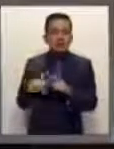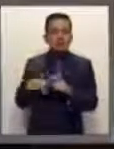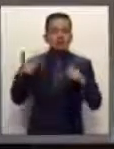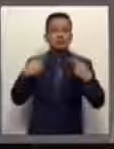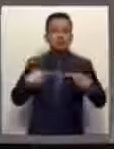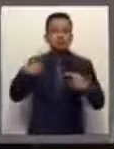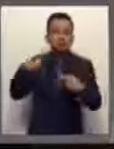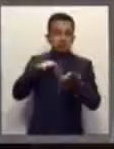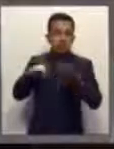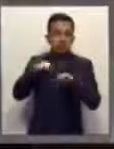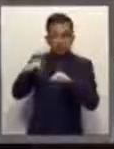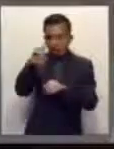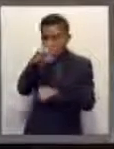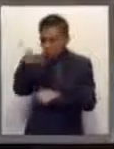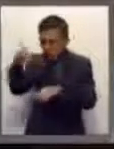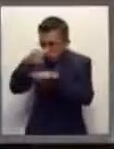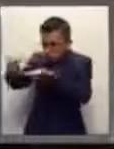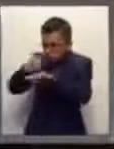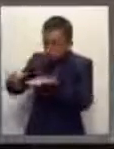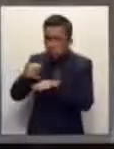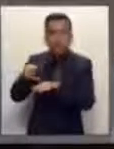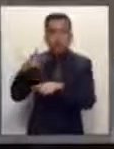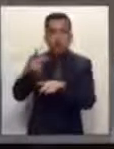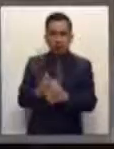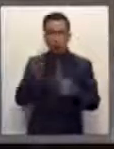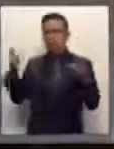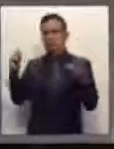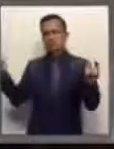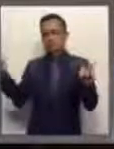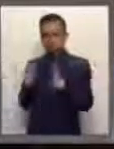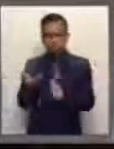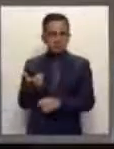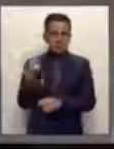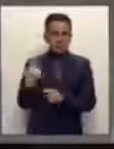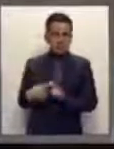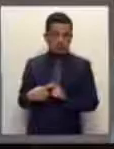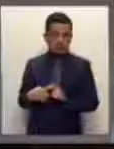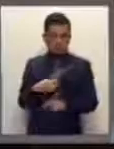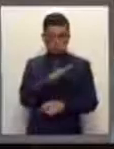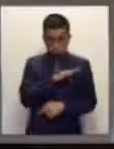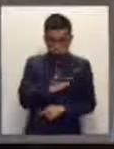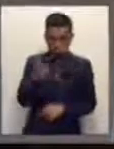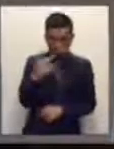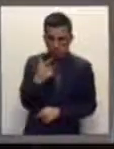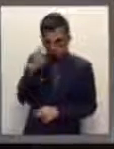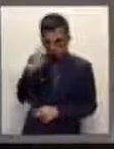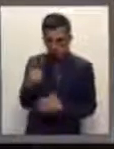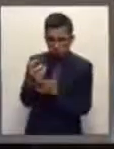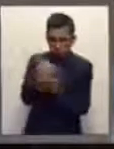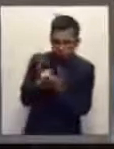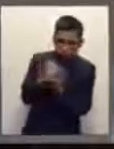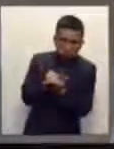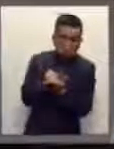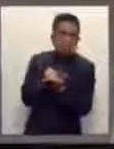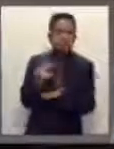en pequeña y mediana escala, es decir, a aquellos que son los que más pueden aumentar sus rendimientos, al mismo tiempo que son